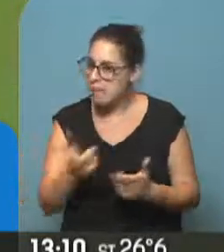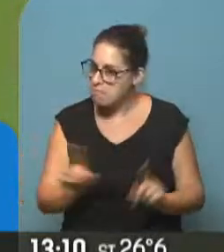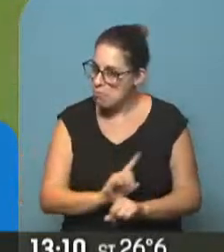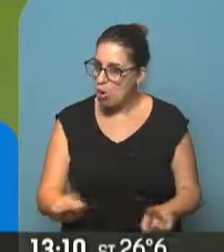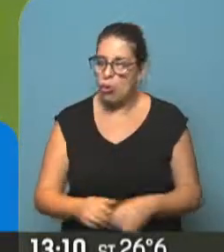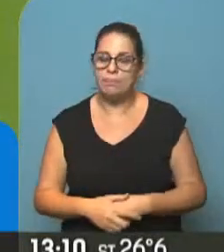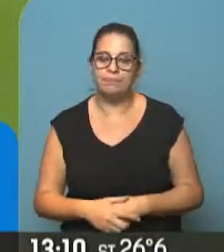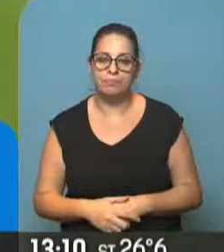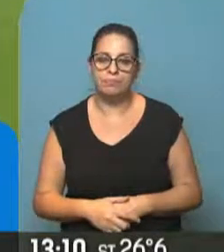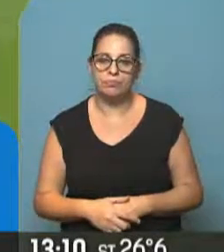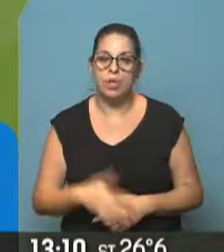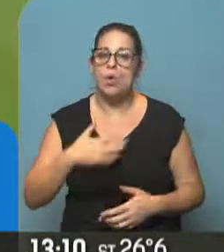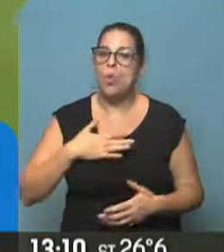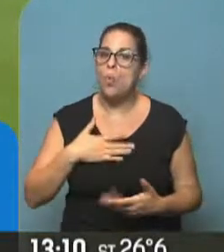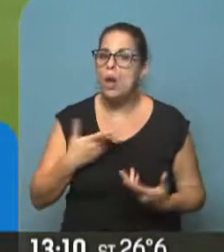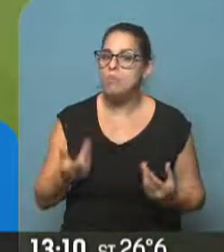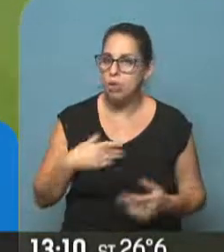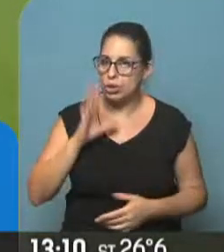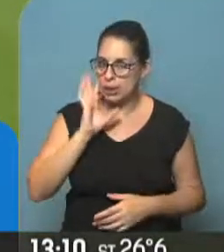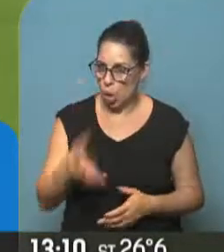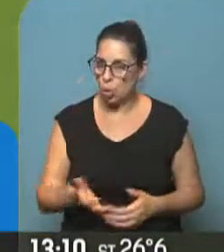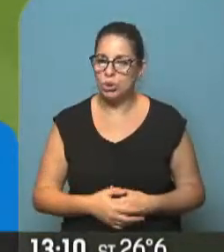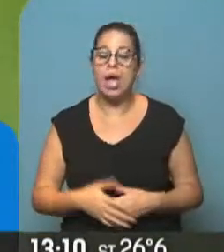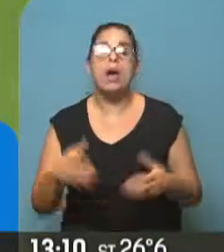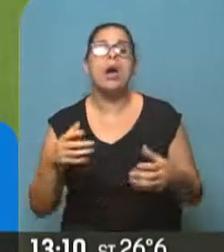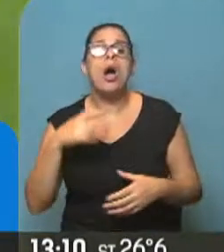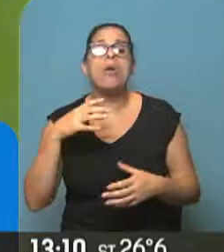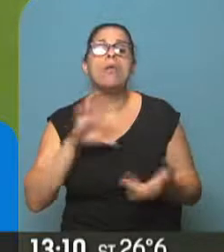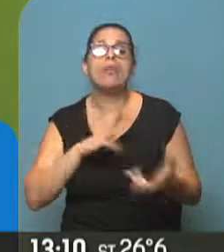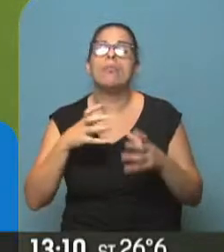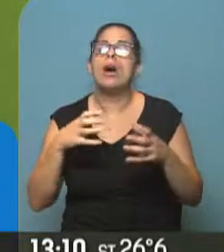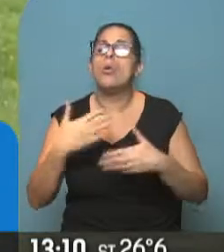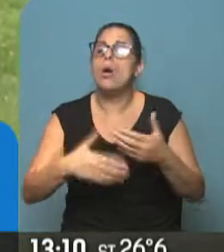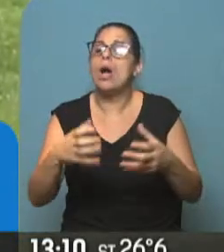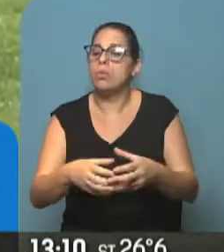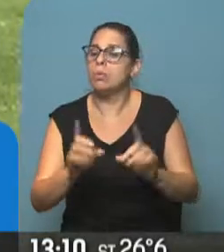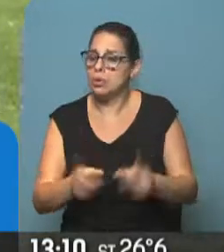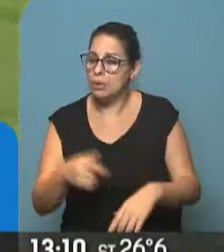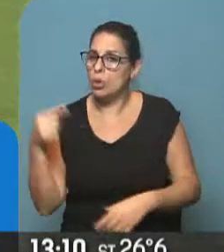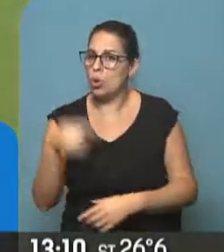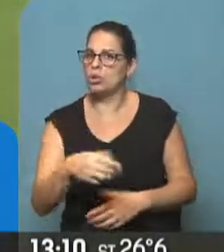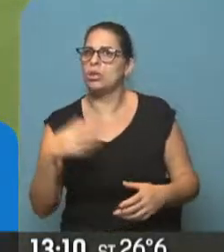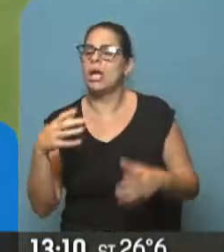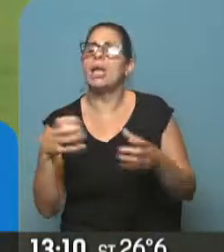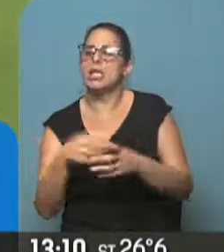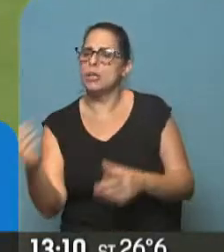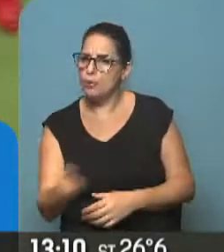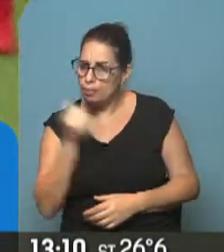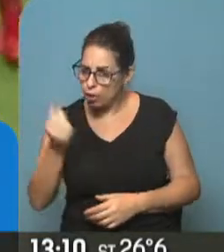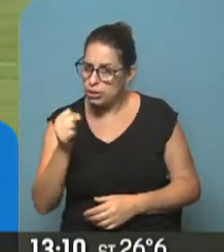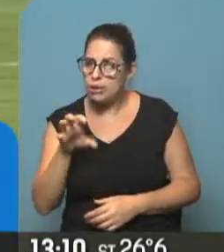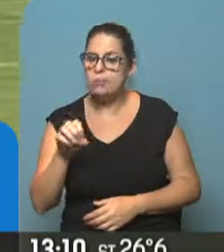lo posible, el aspecto físico fue notable y el futbolístico también, contra un gran equipo que es el